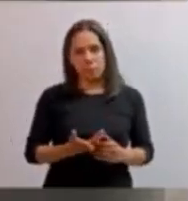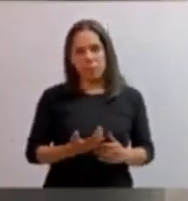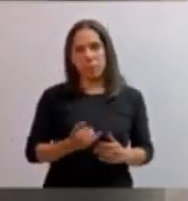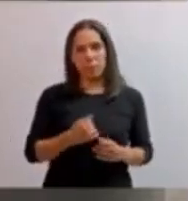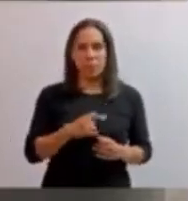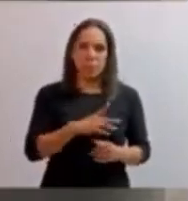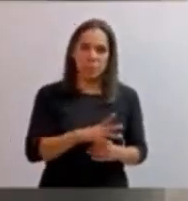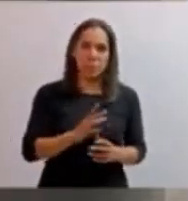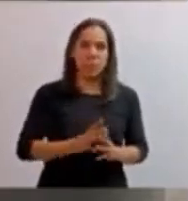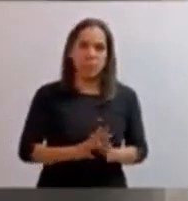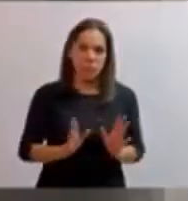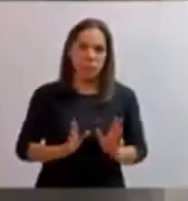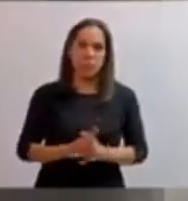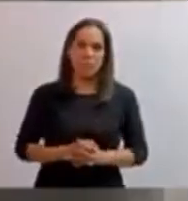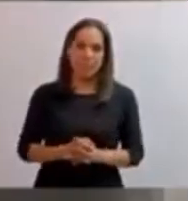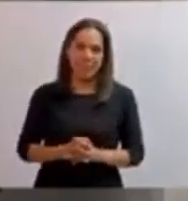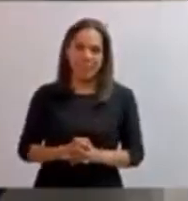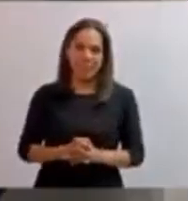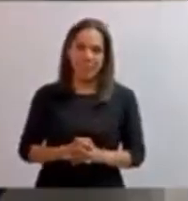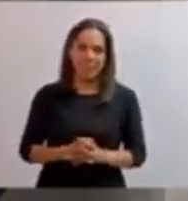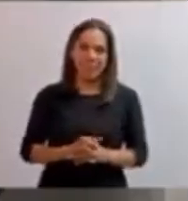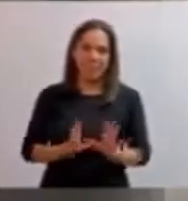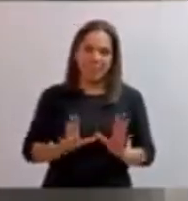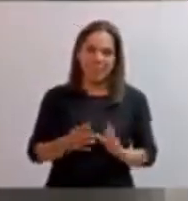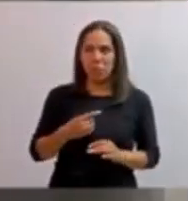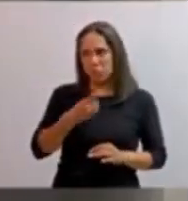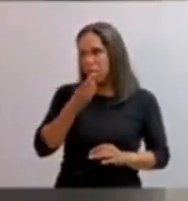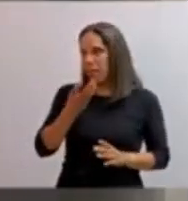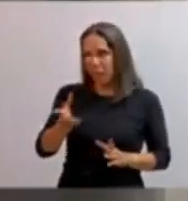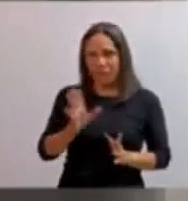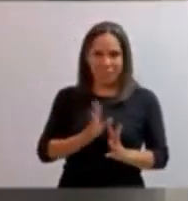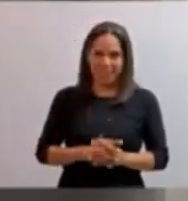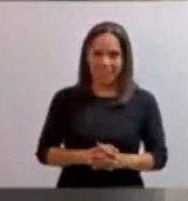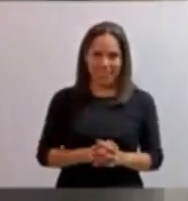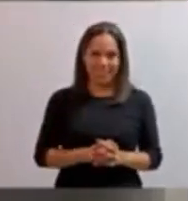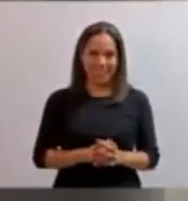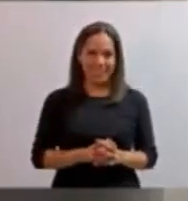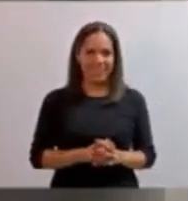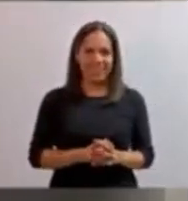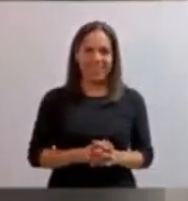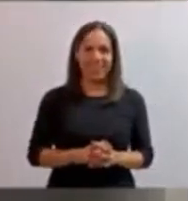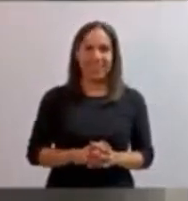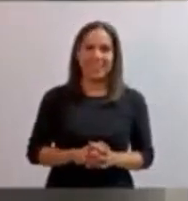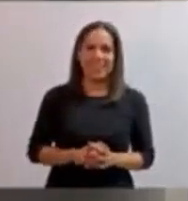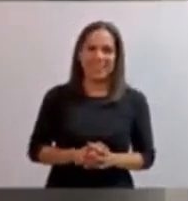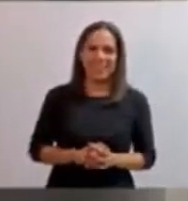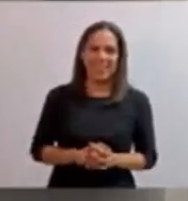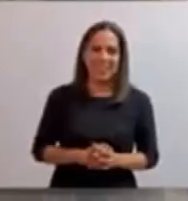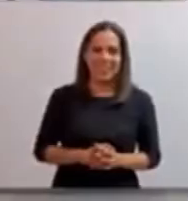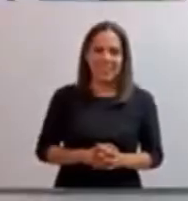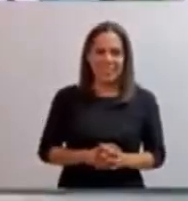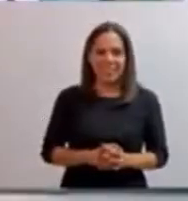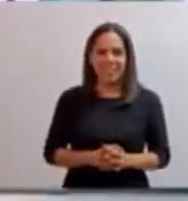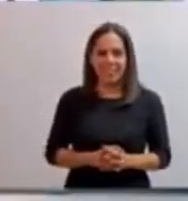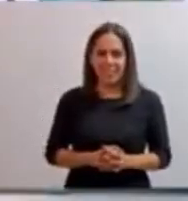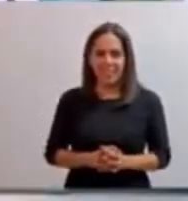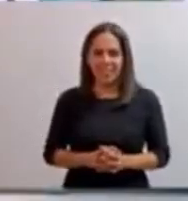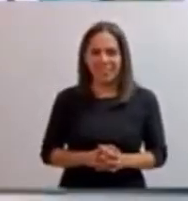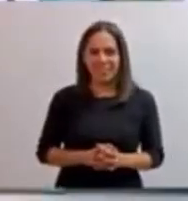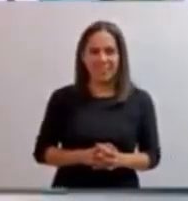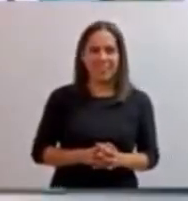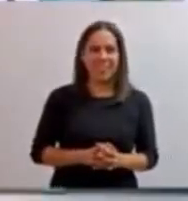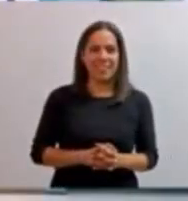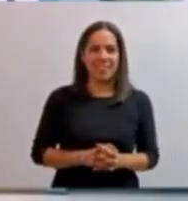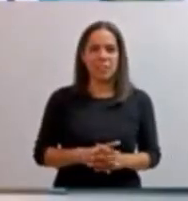aportaría estos elementos, seguramente Rosa Irene e Isabel también tendrán algunos planteamientos al respecto.